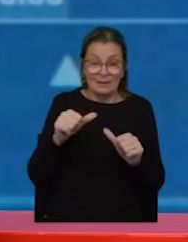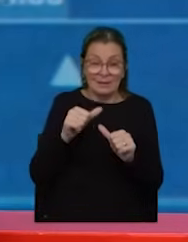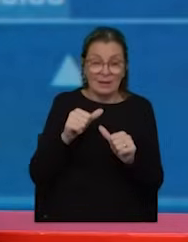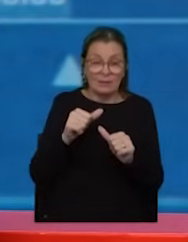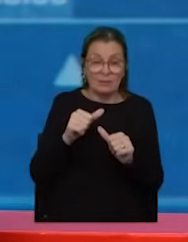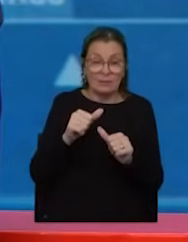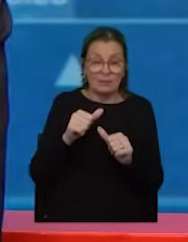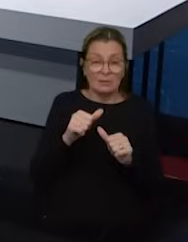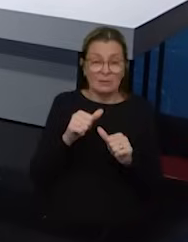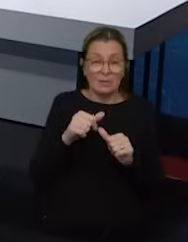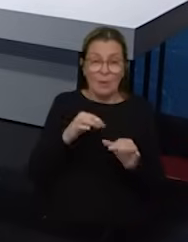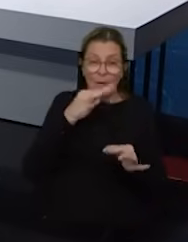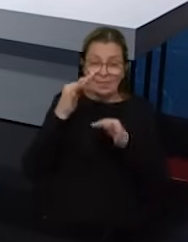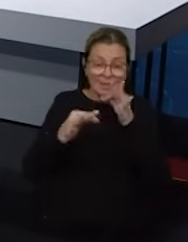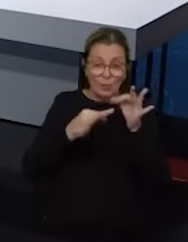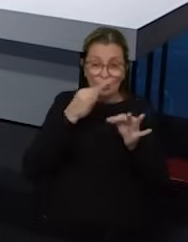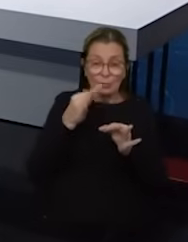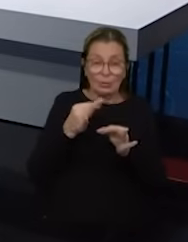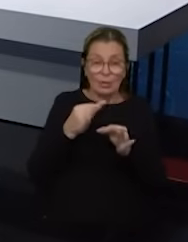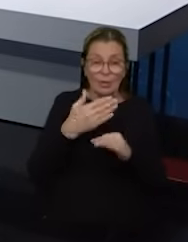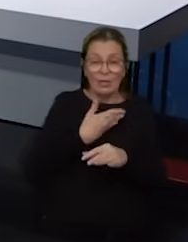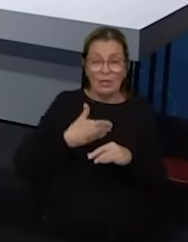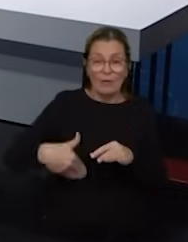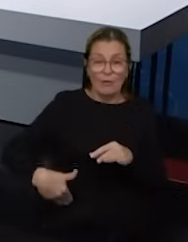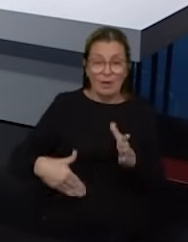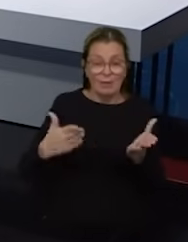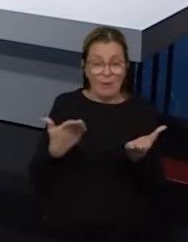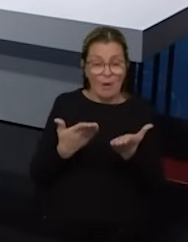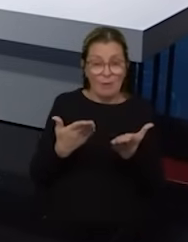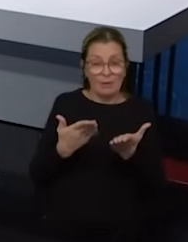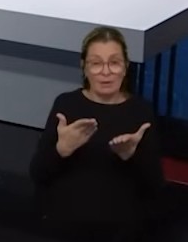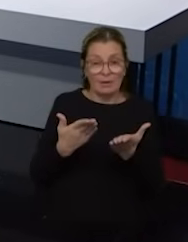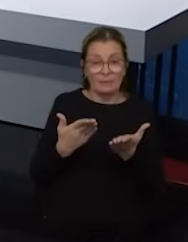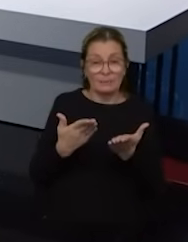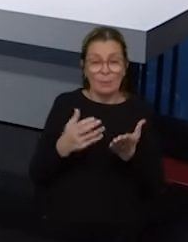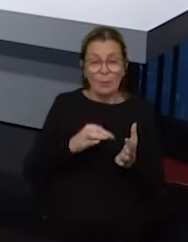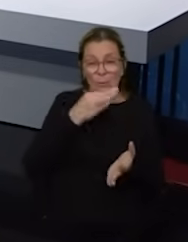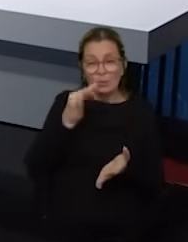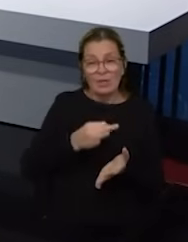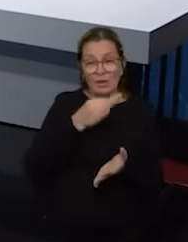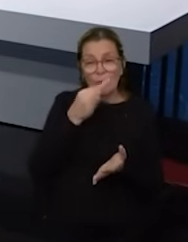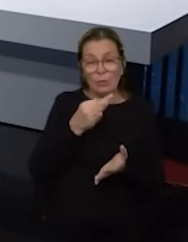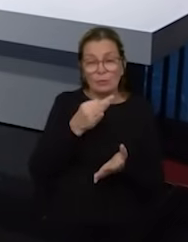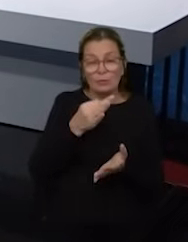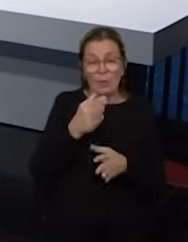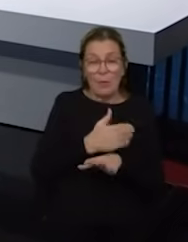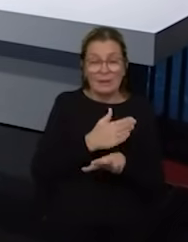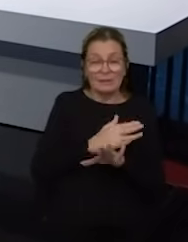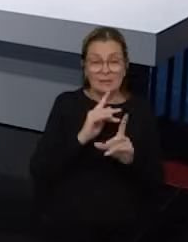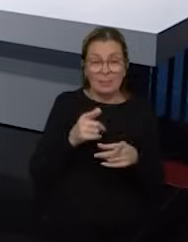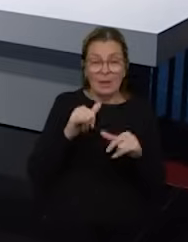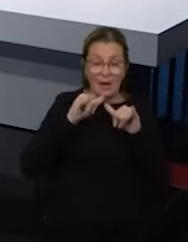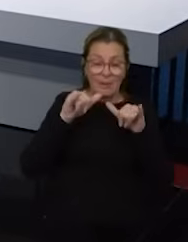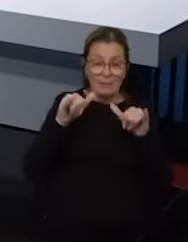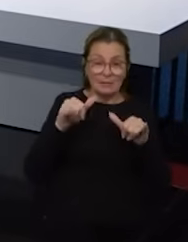eh el discurso del gobierno actual es un discurso es decir o antes cuando estaban en